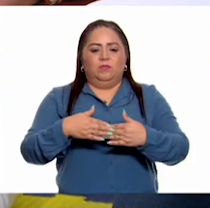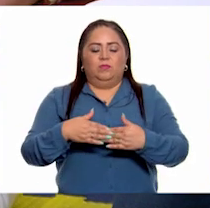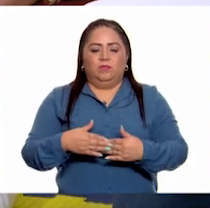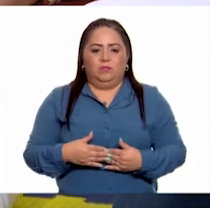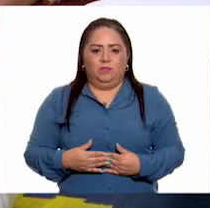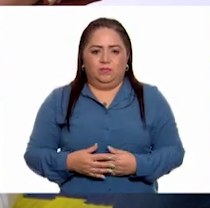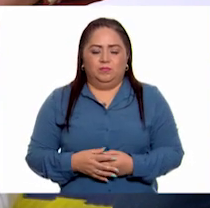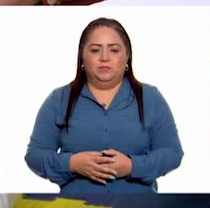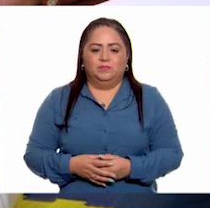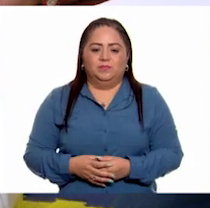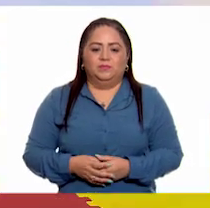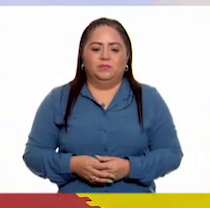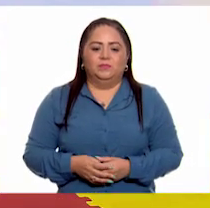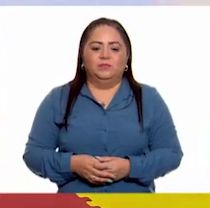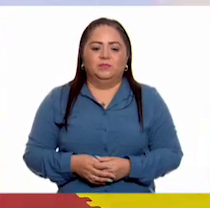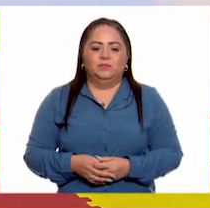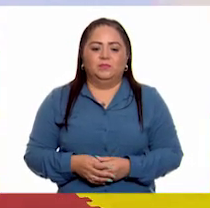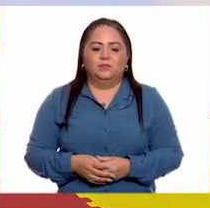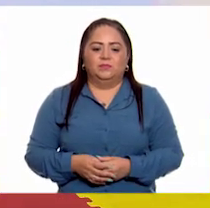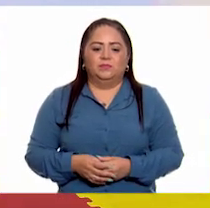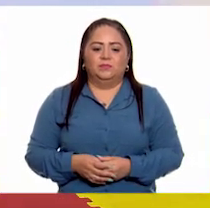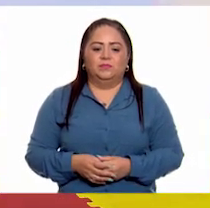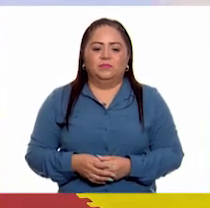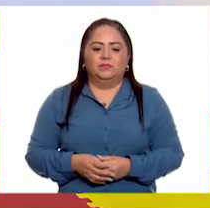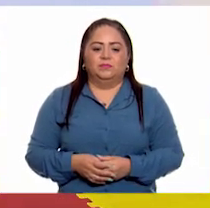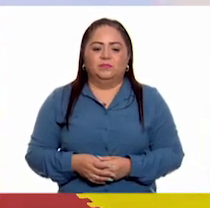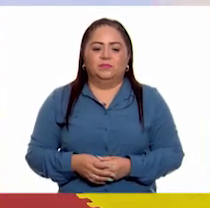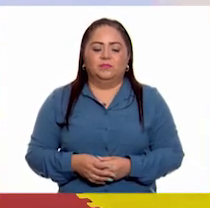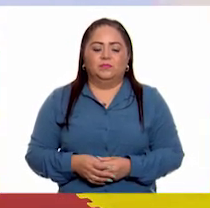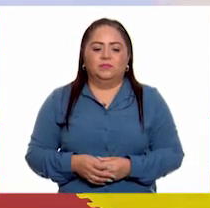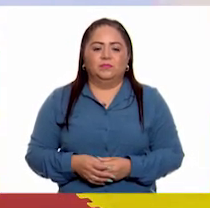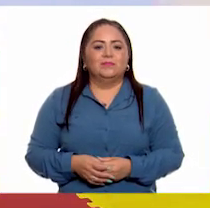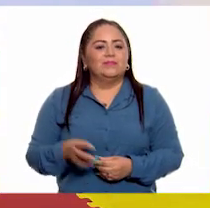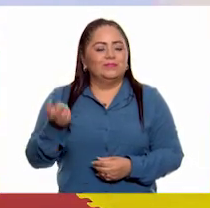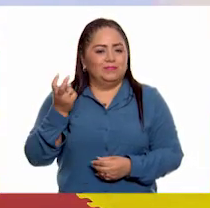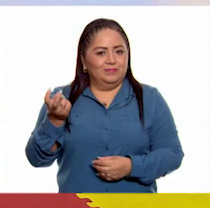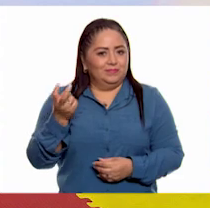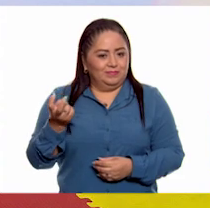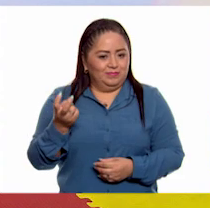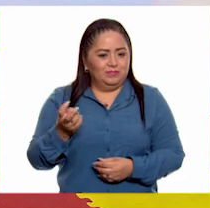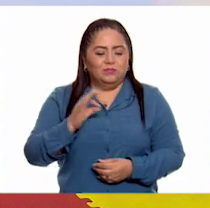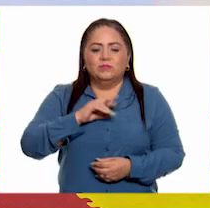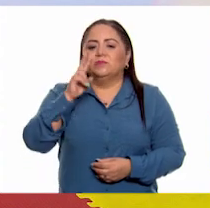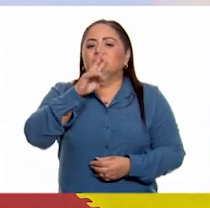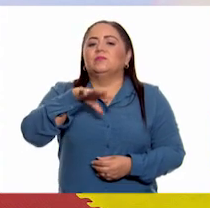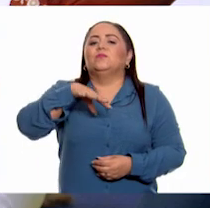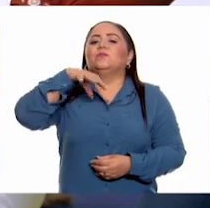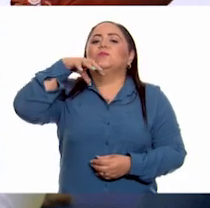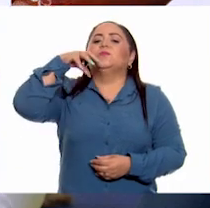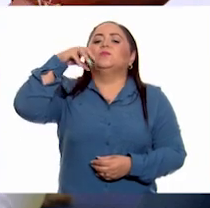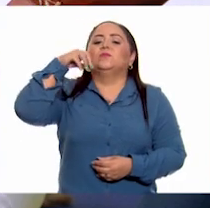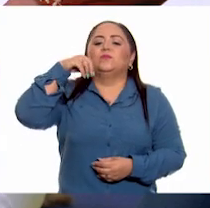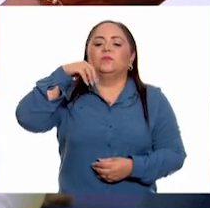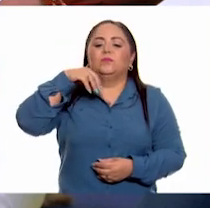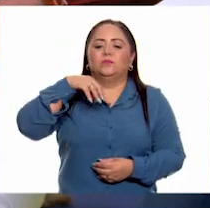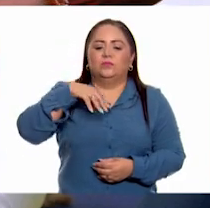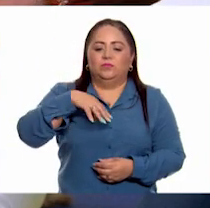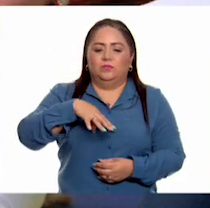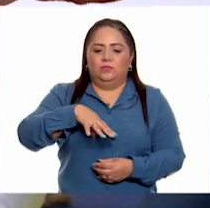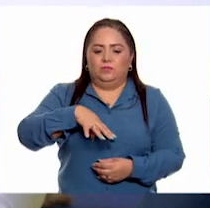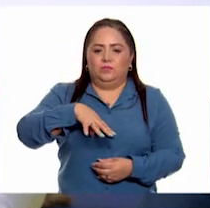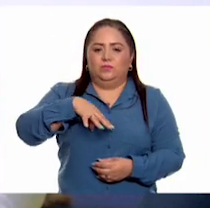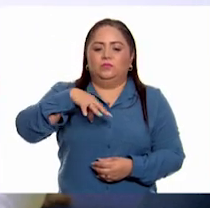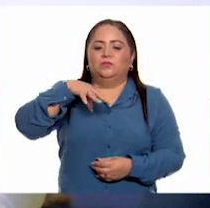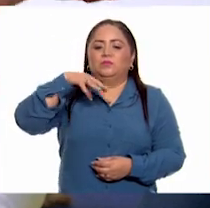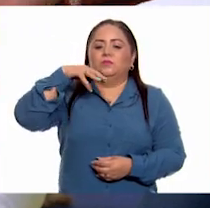tu pancita y la desinflas. Eso. Puedes meter aire por la nariz y